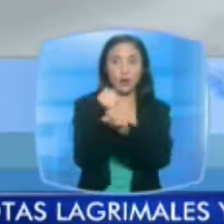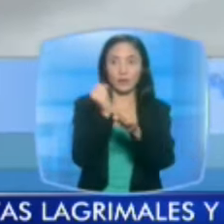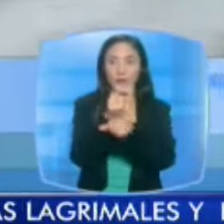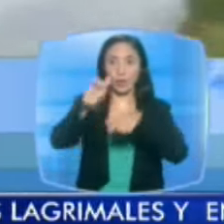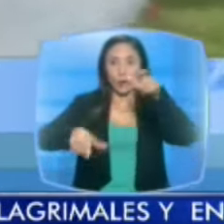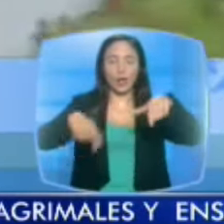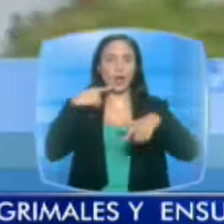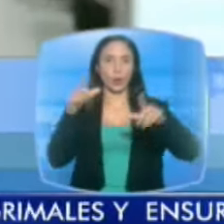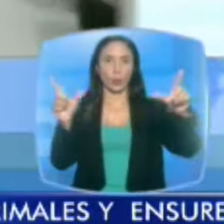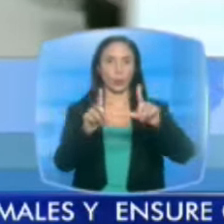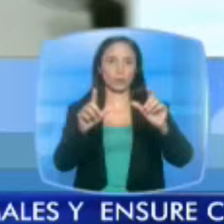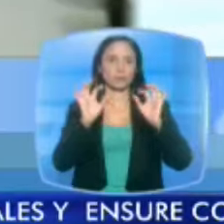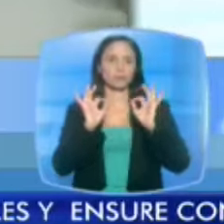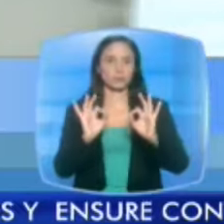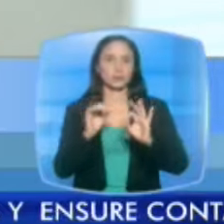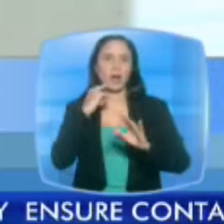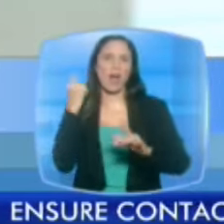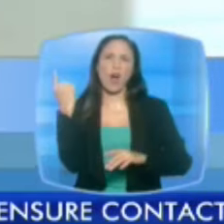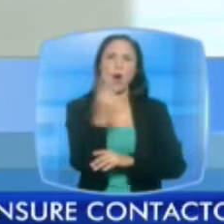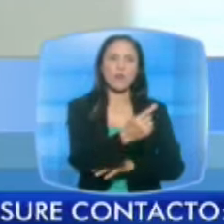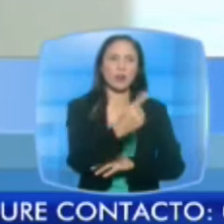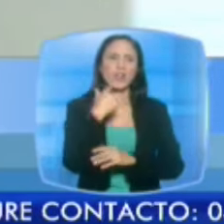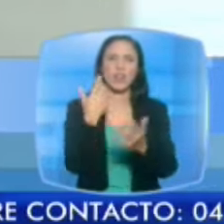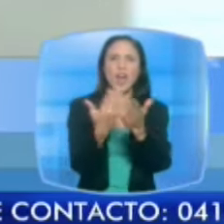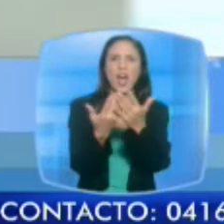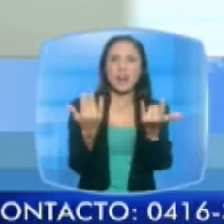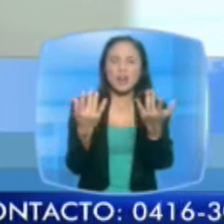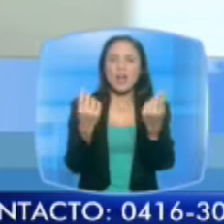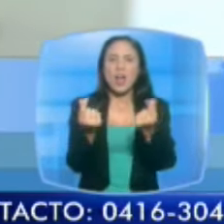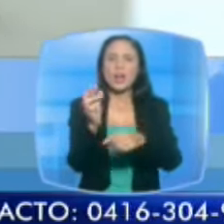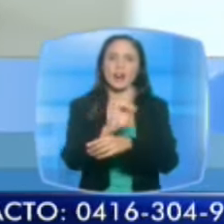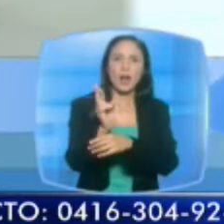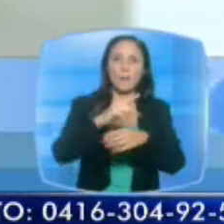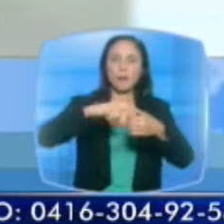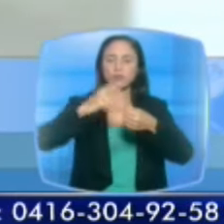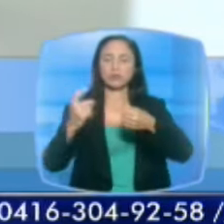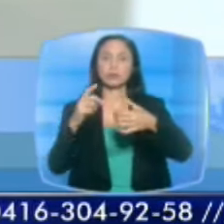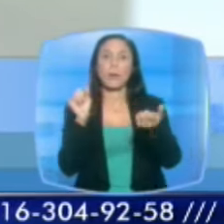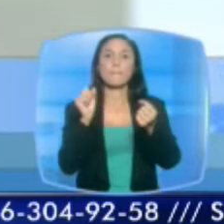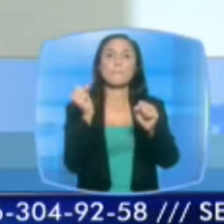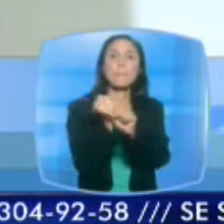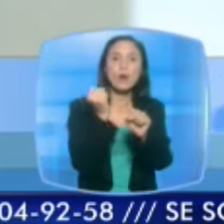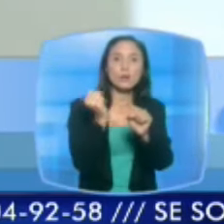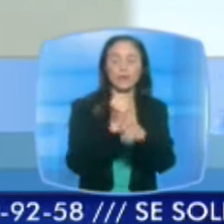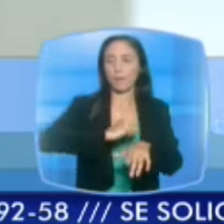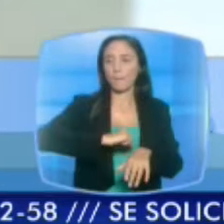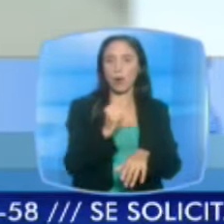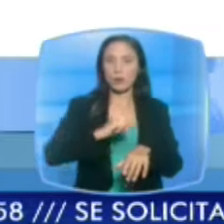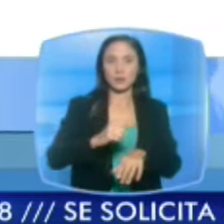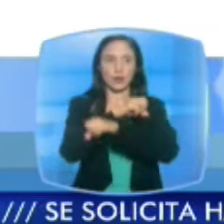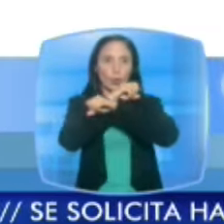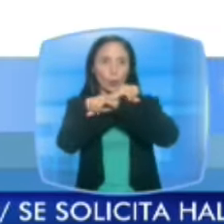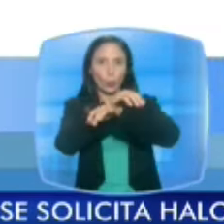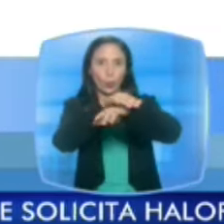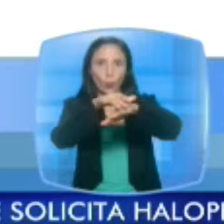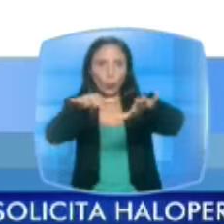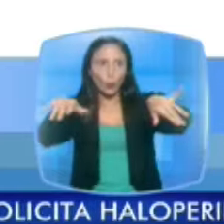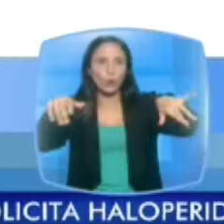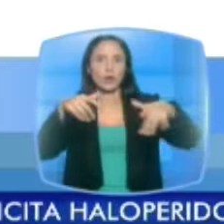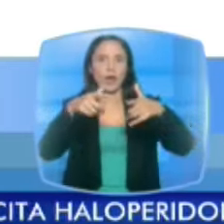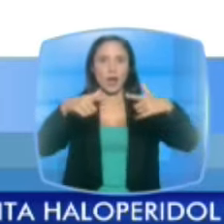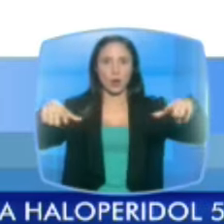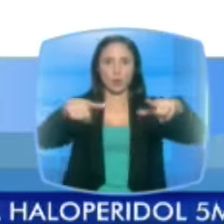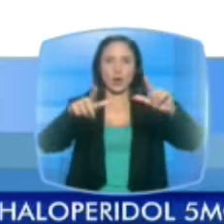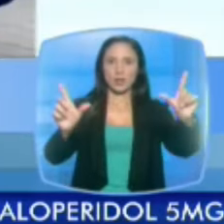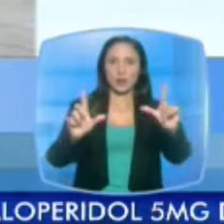una transmisión en vivo y obligándolos a que pidieran en directo que se retirara la policía del lugar, quienes se habían desplegado a las afueras del medio